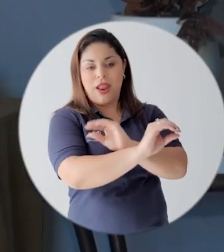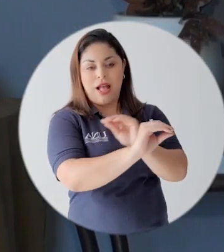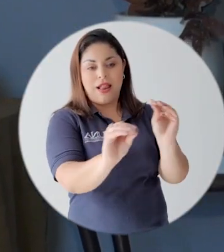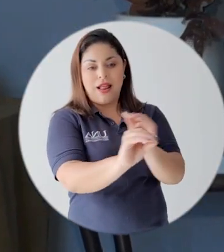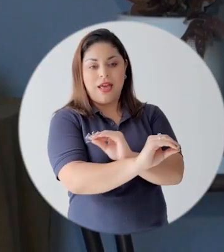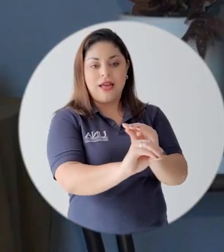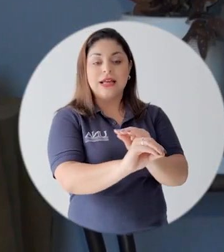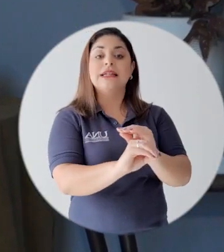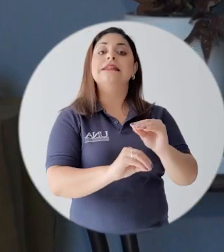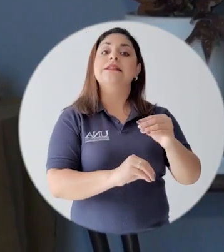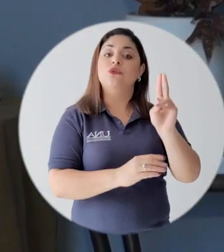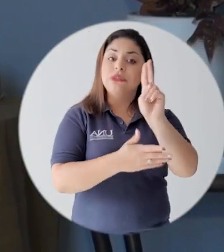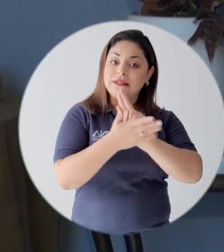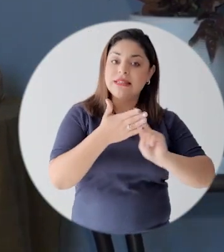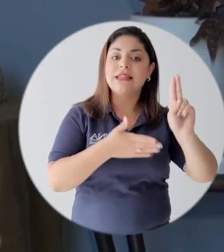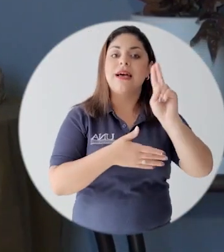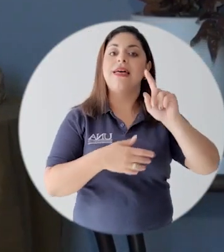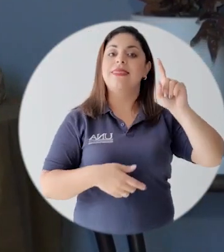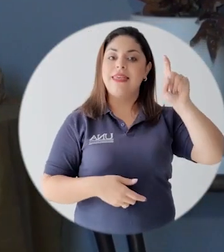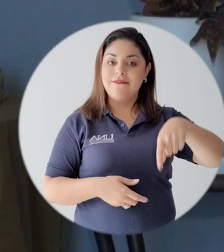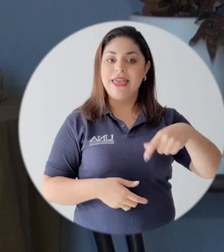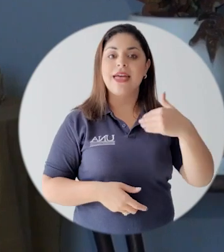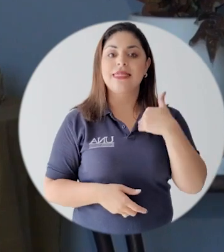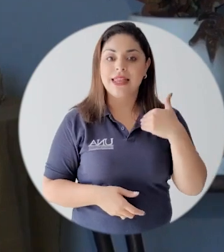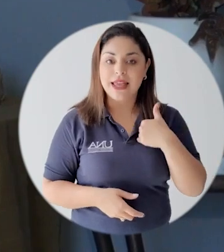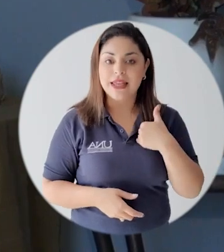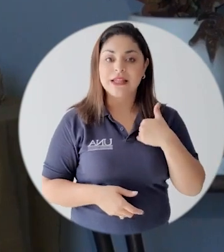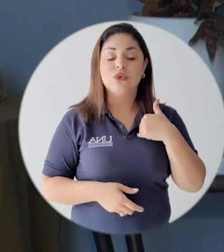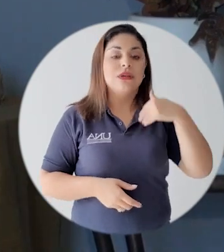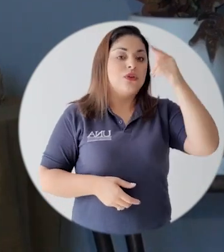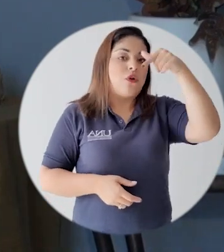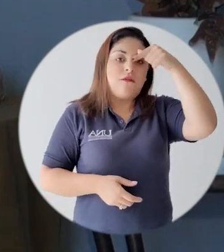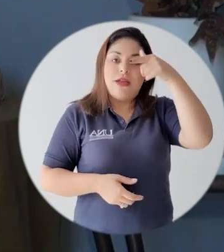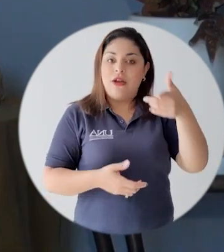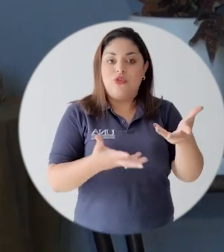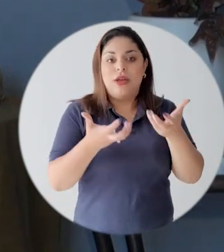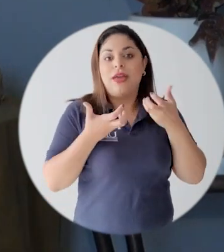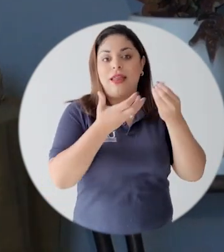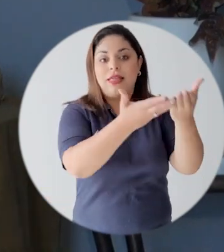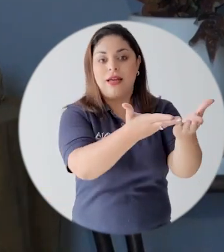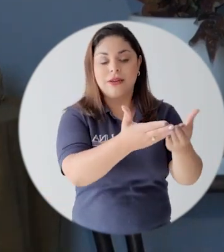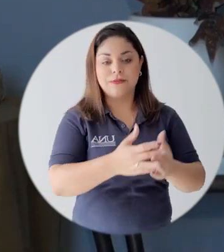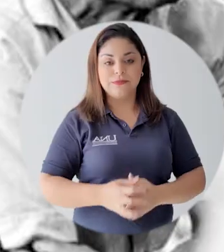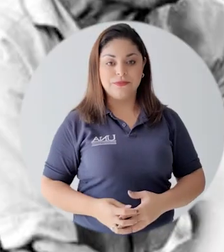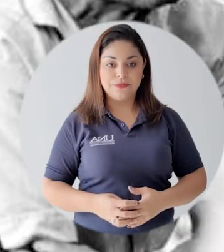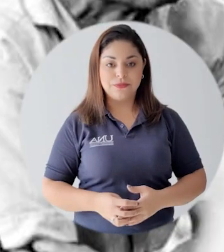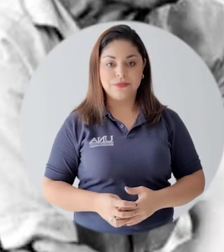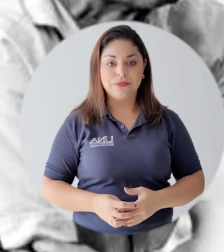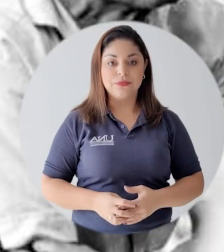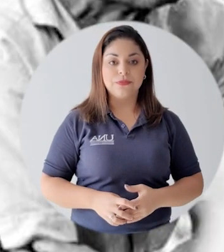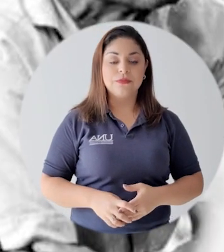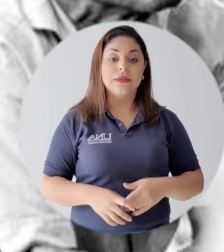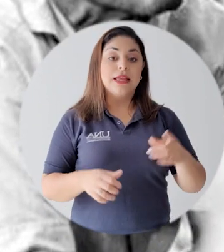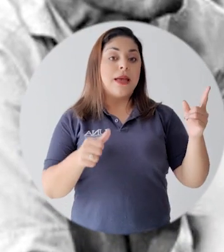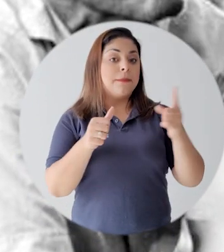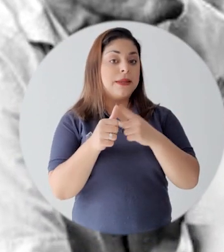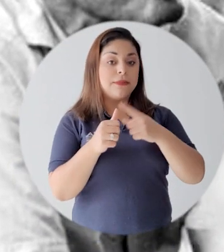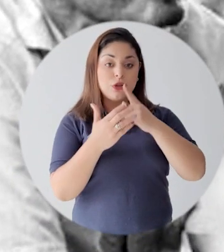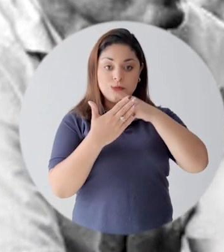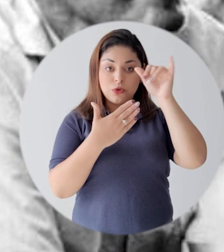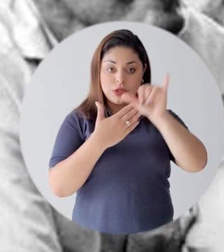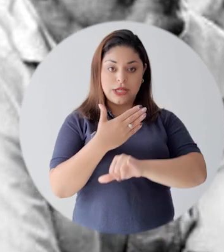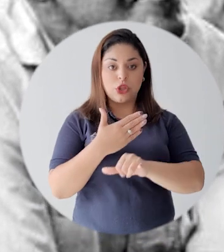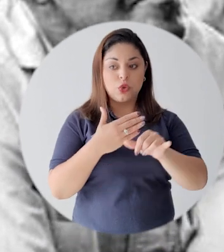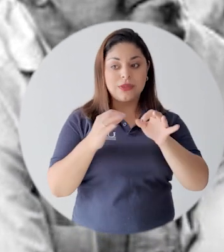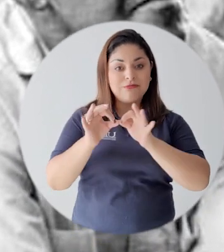económico. Entonces la universidad tenía que tener lo que el gobierno quisiera darle. Con los